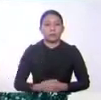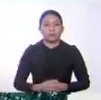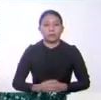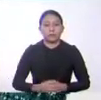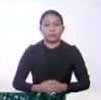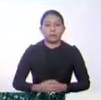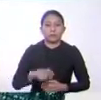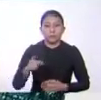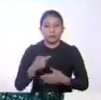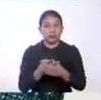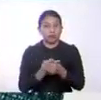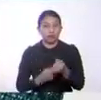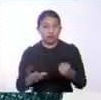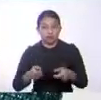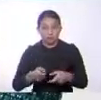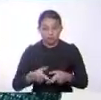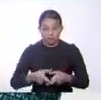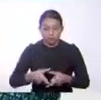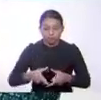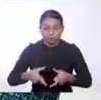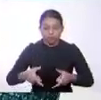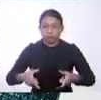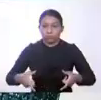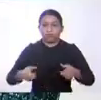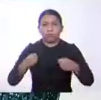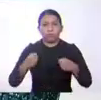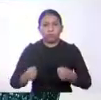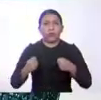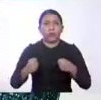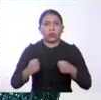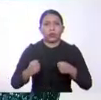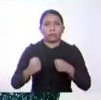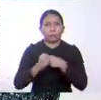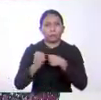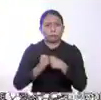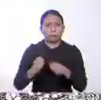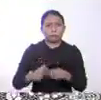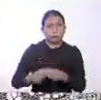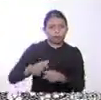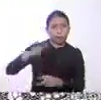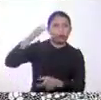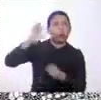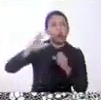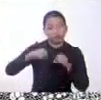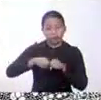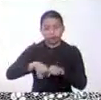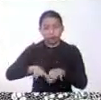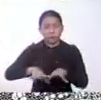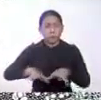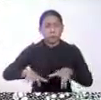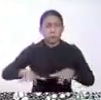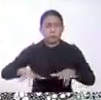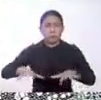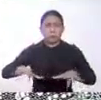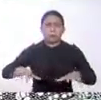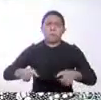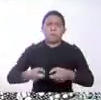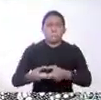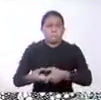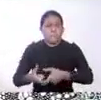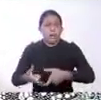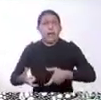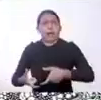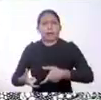Ambos meristemos se disponen como un cilindro continuo a lo largo del tallo o de la raíz. Es importante mencionar que